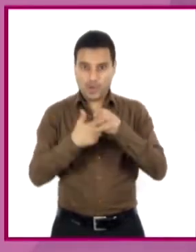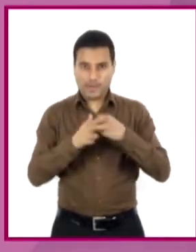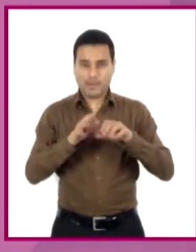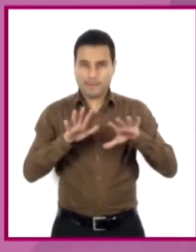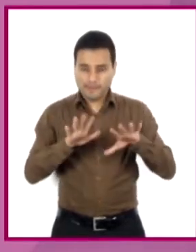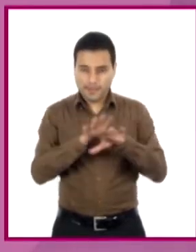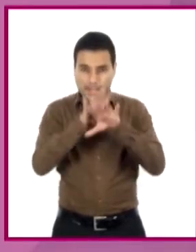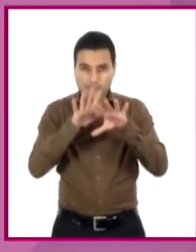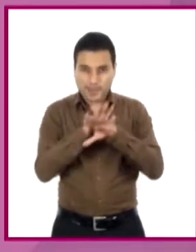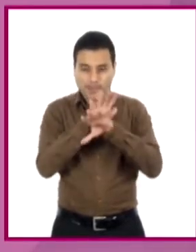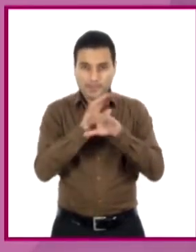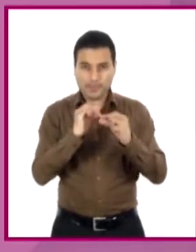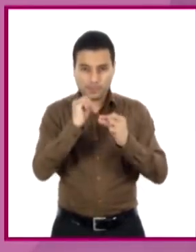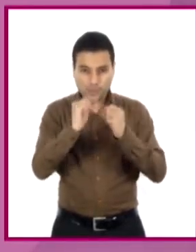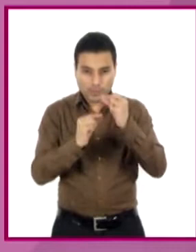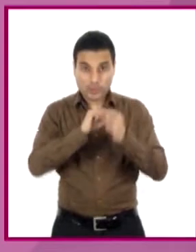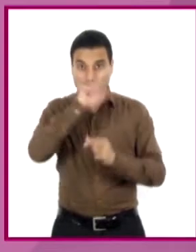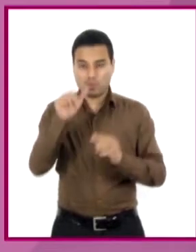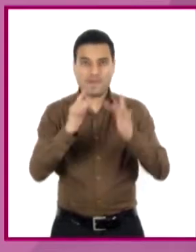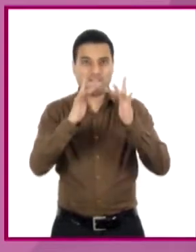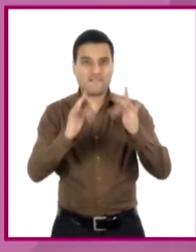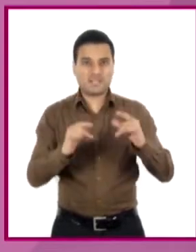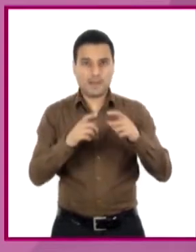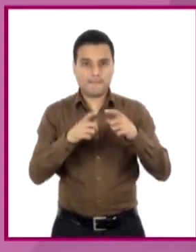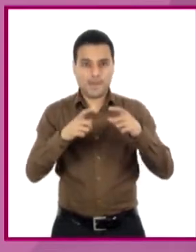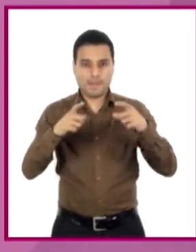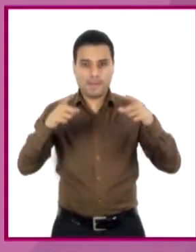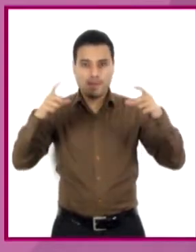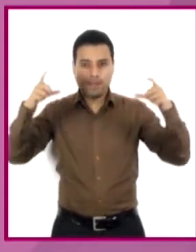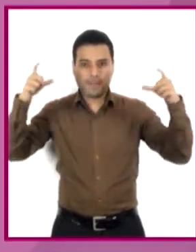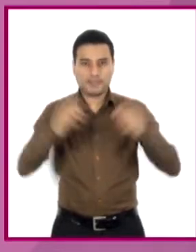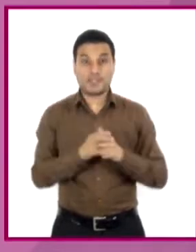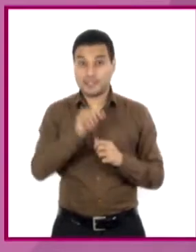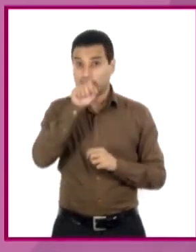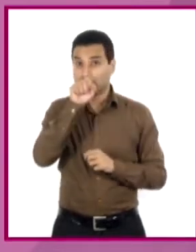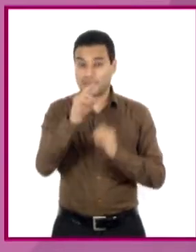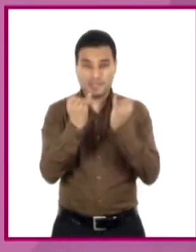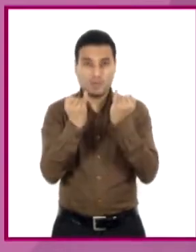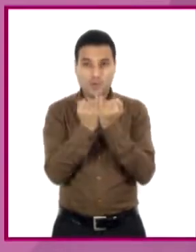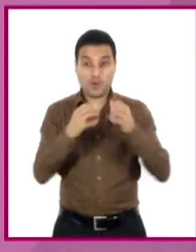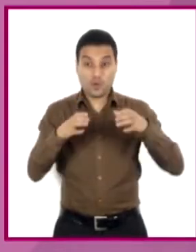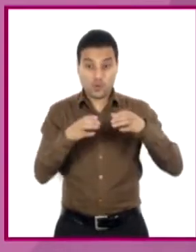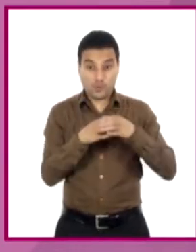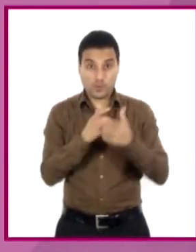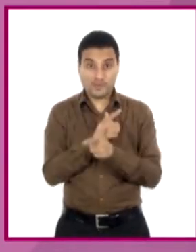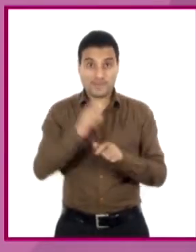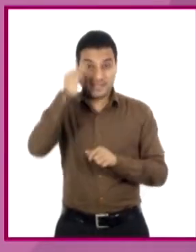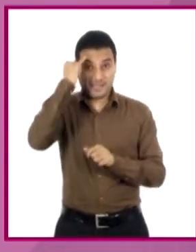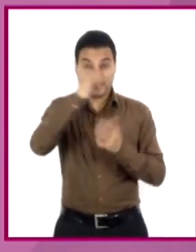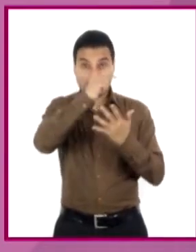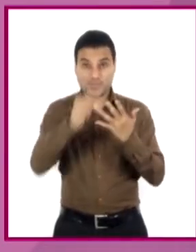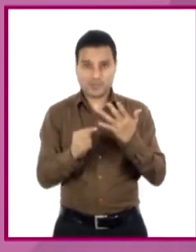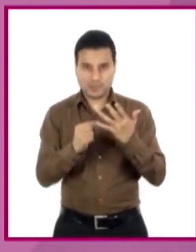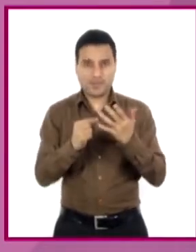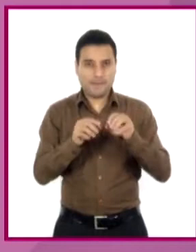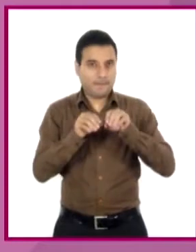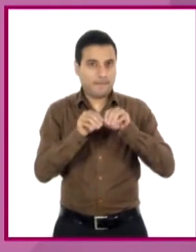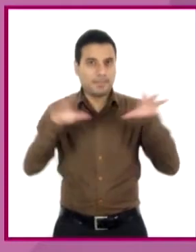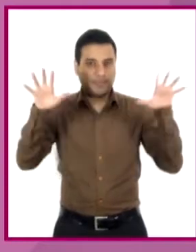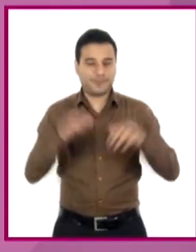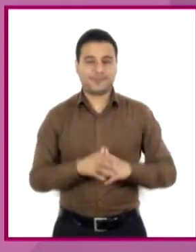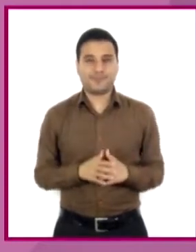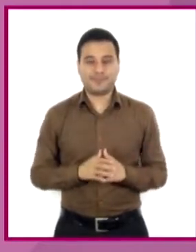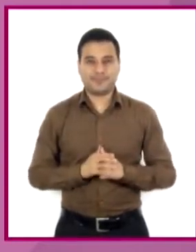la creación y expansión del Imperio francés contribuyó a la difusión de las ideas de libertad e igualdad de la Revolución